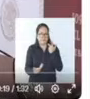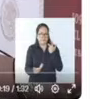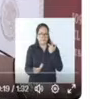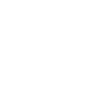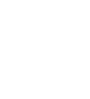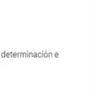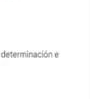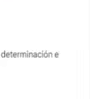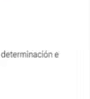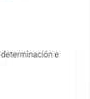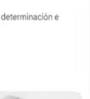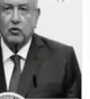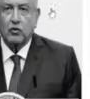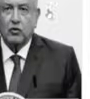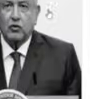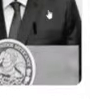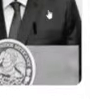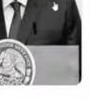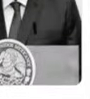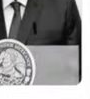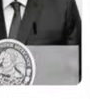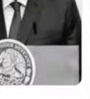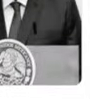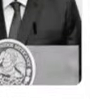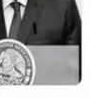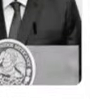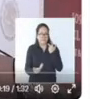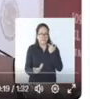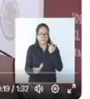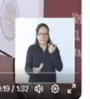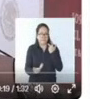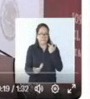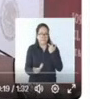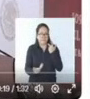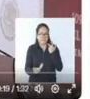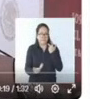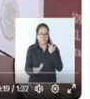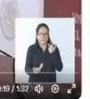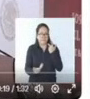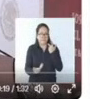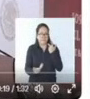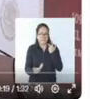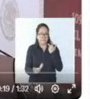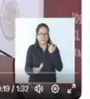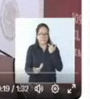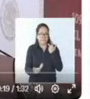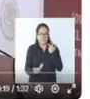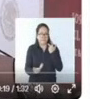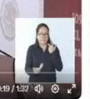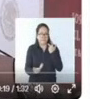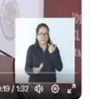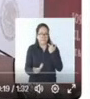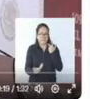Unidos y le dice al gobierno de Putin y le dice al gobierno de Xi Jinping, si se meten a México van